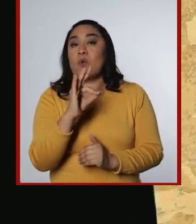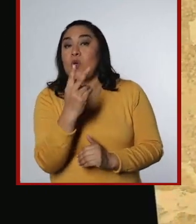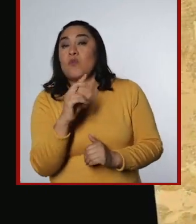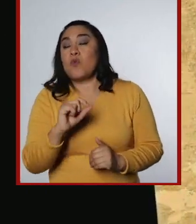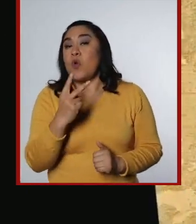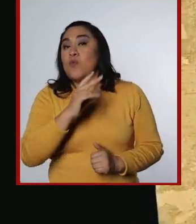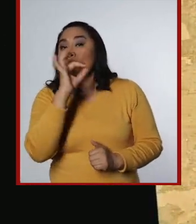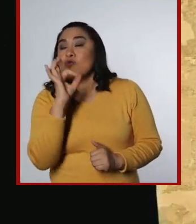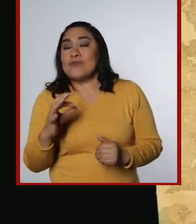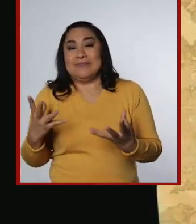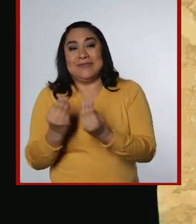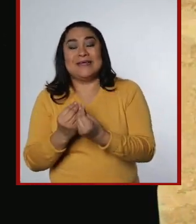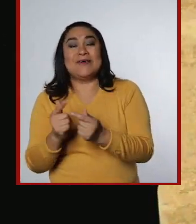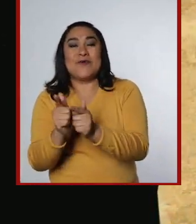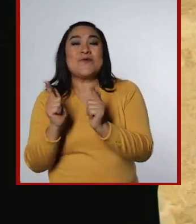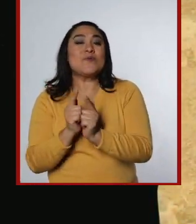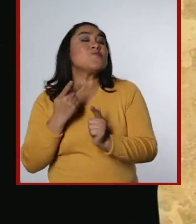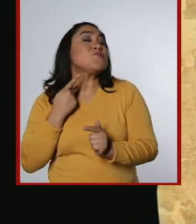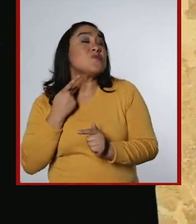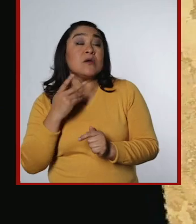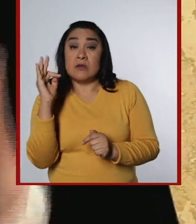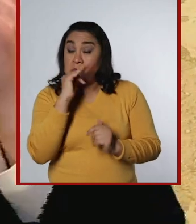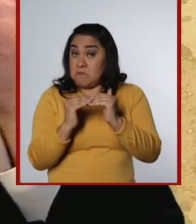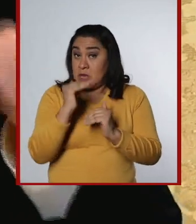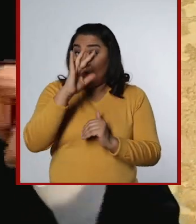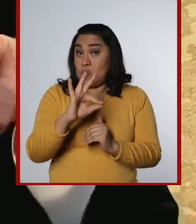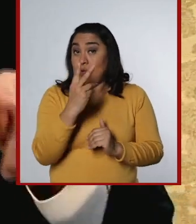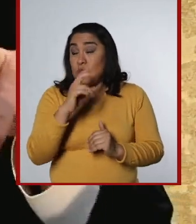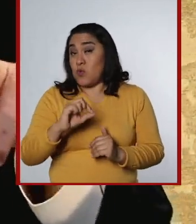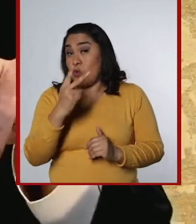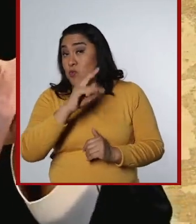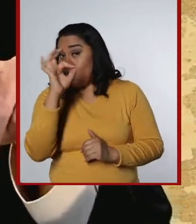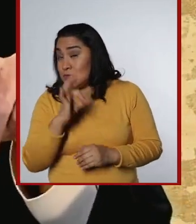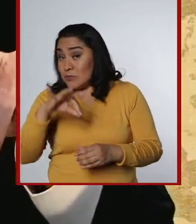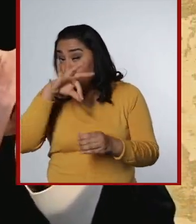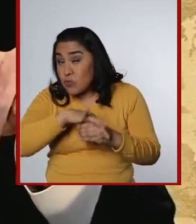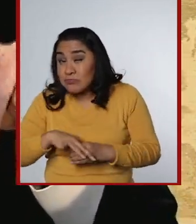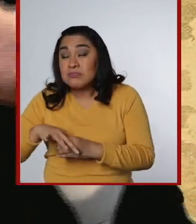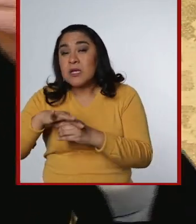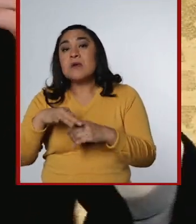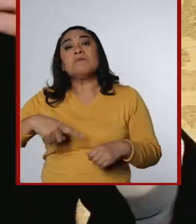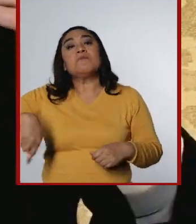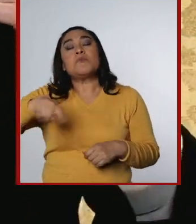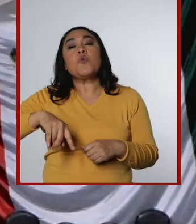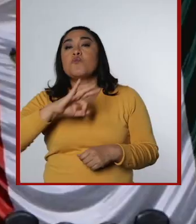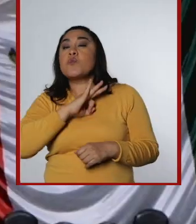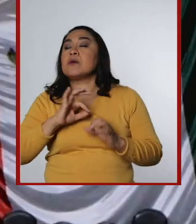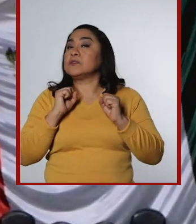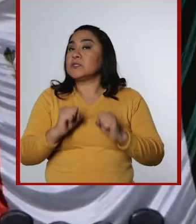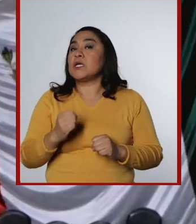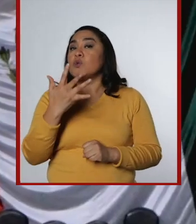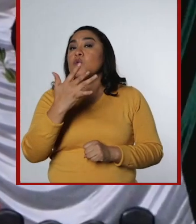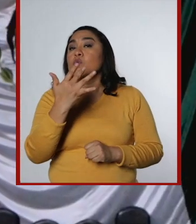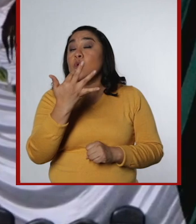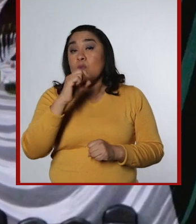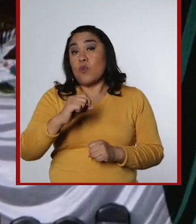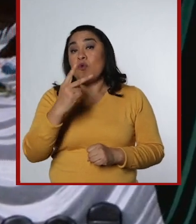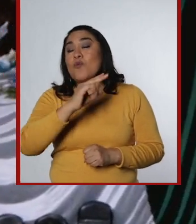más del 42.2% de la votación. ¿Por qué? Porque si obtienen 42.2% de la votación, van a poder tener